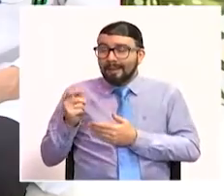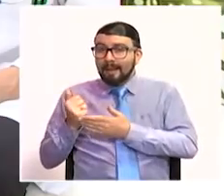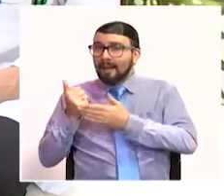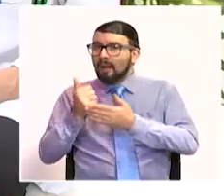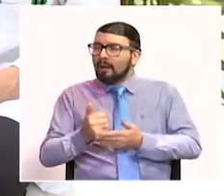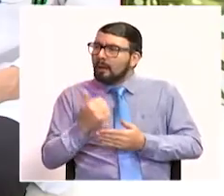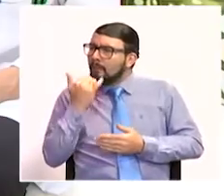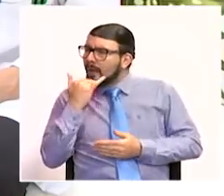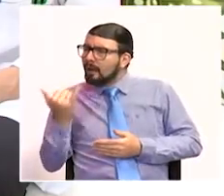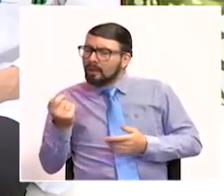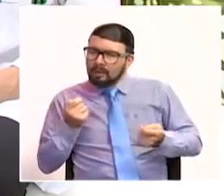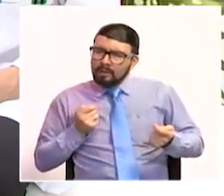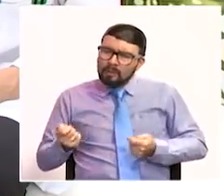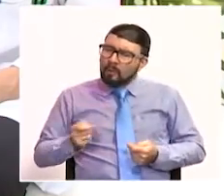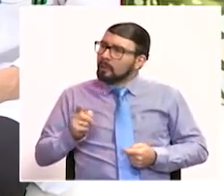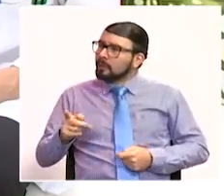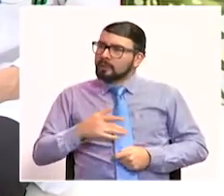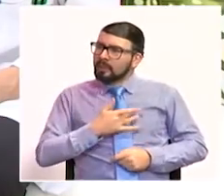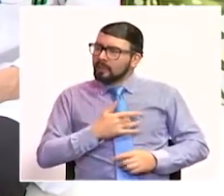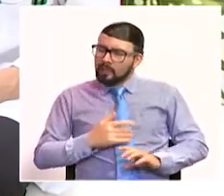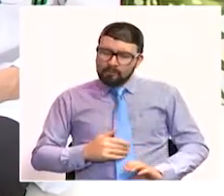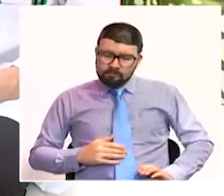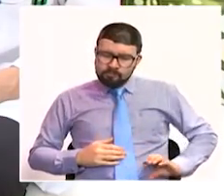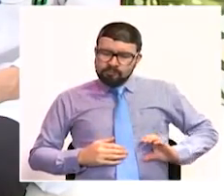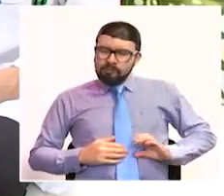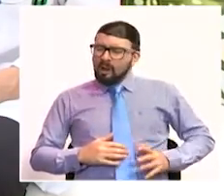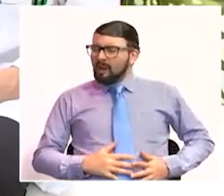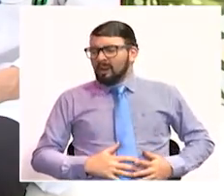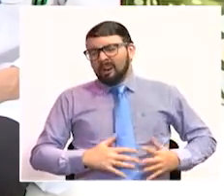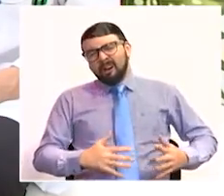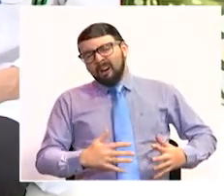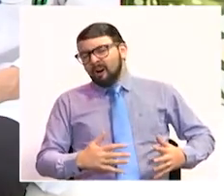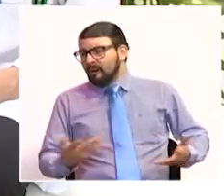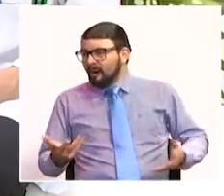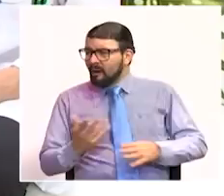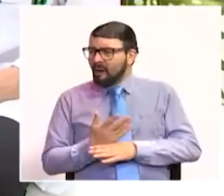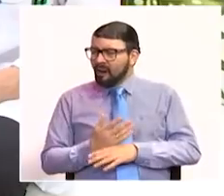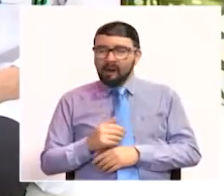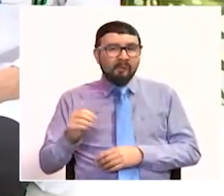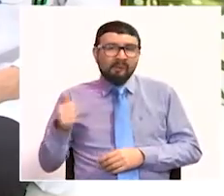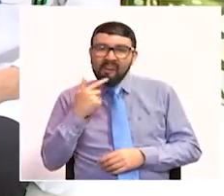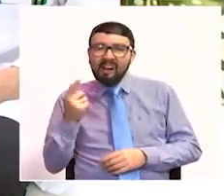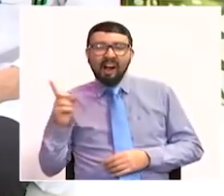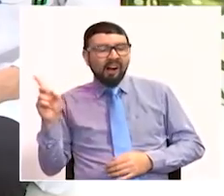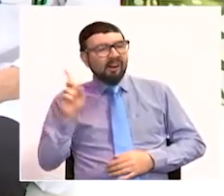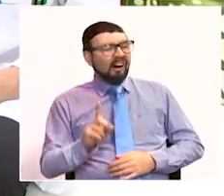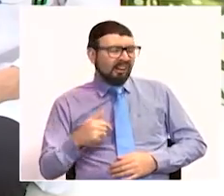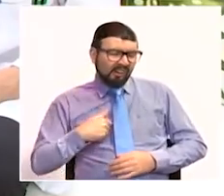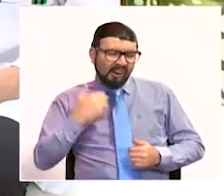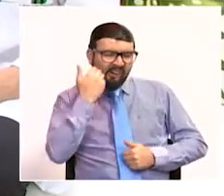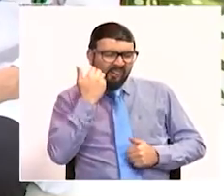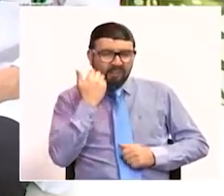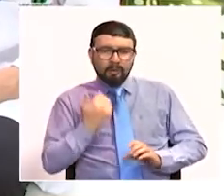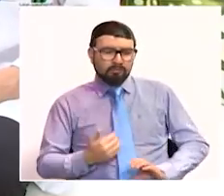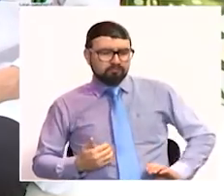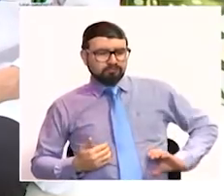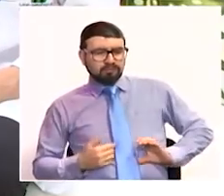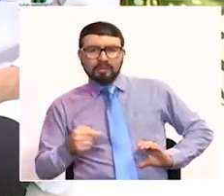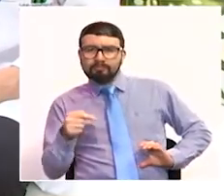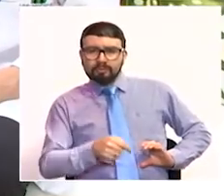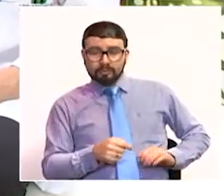persona: estoy mal del colon. O como ustedes muchas veces llaman a la consulta: yo vengo porque estoy enferma del colon. Pero el colon es